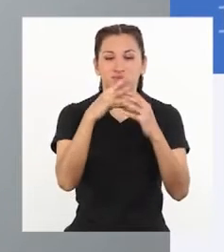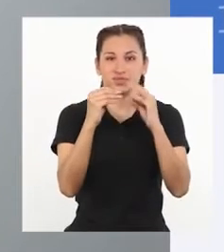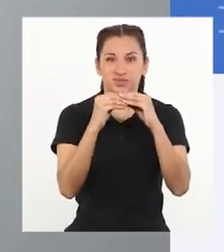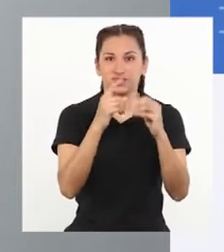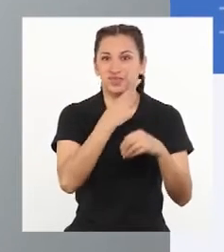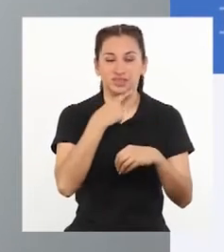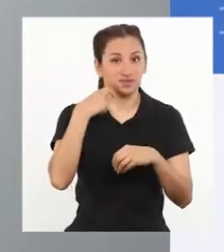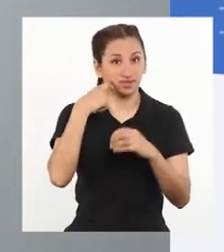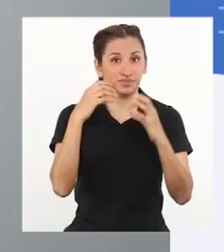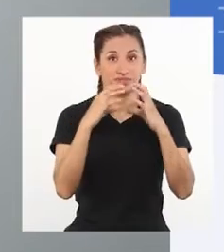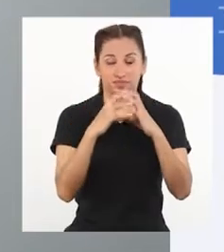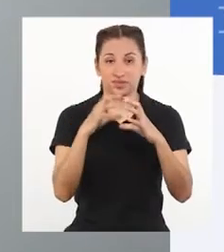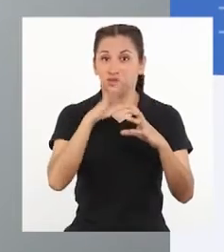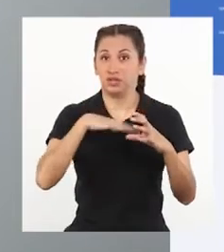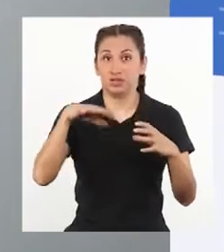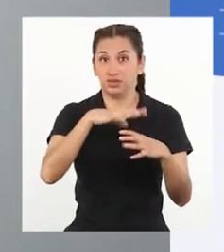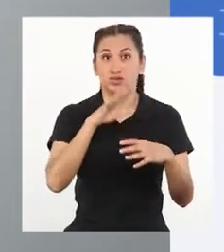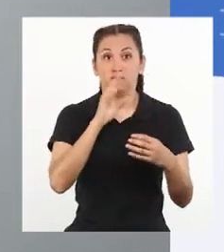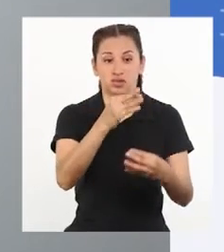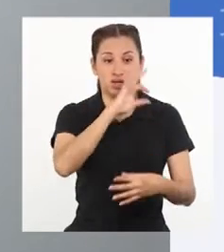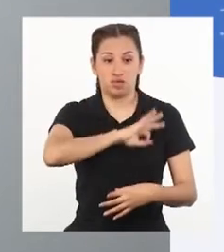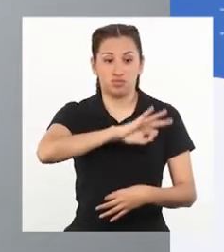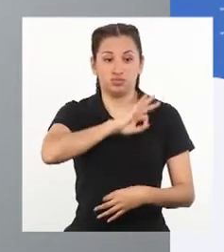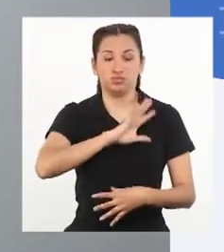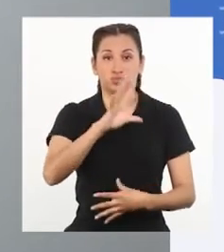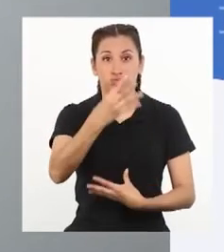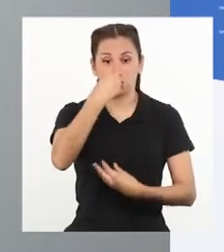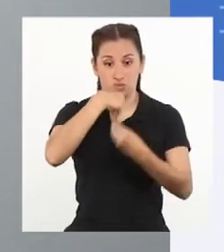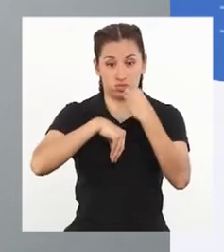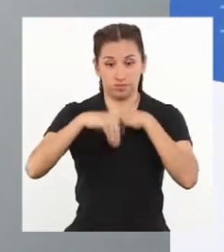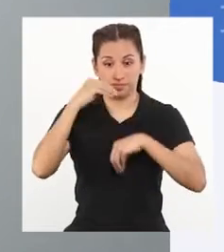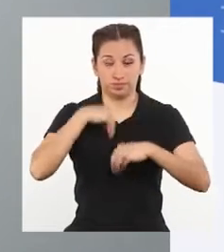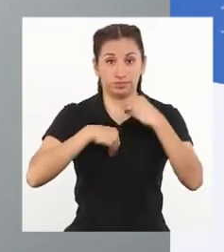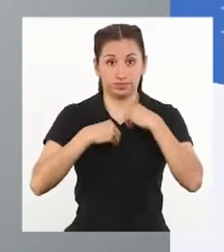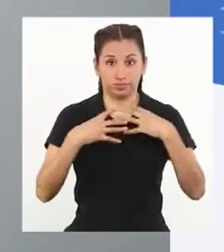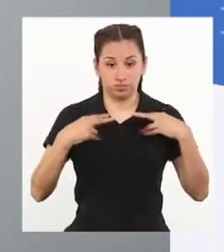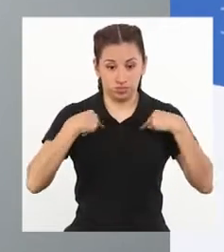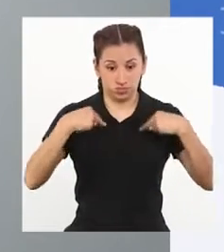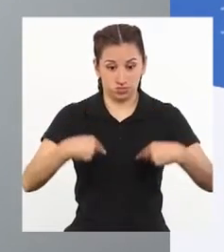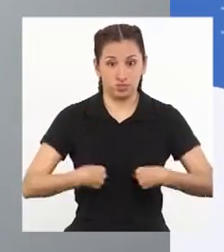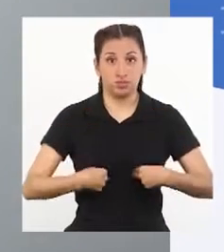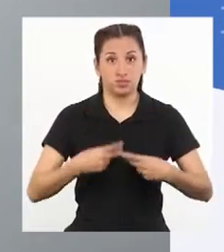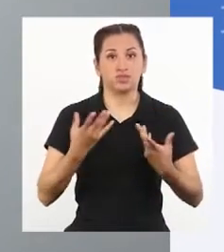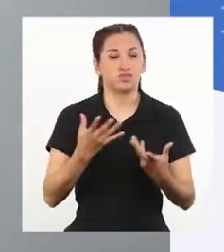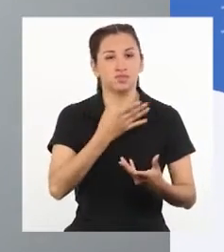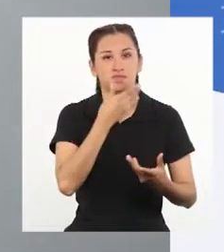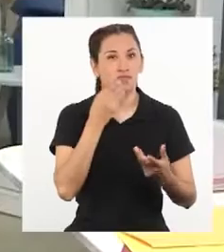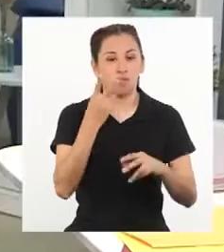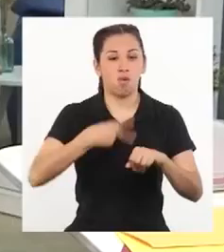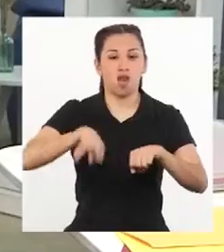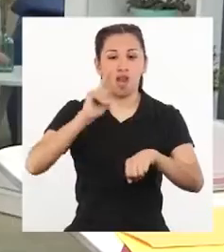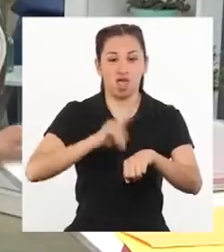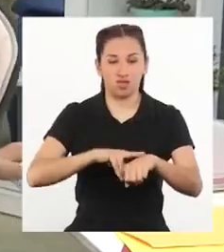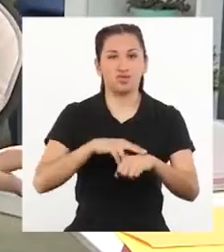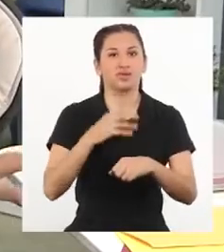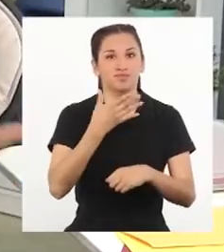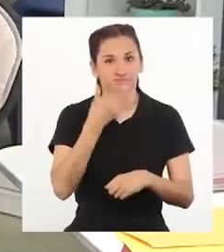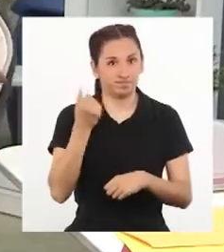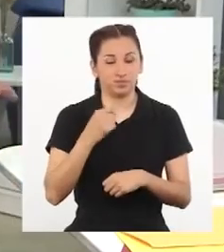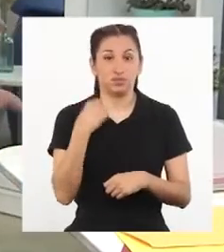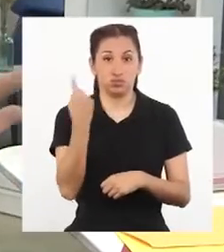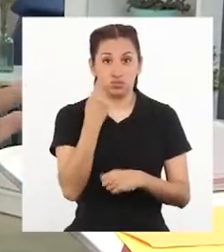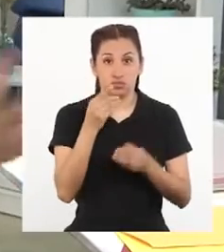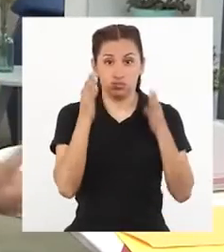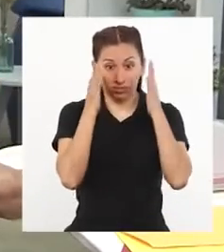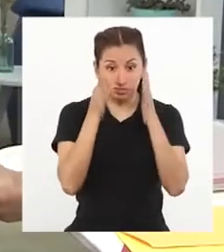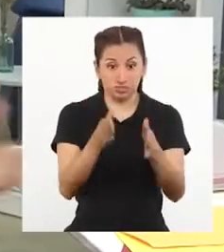semillas. Para que podamos aprovechar sus beneficios, es necesario que los consumamos en su estado más natural. ¿Es suficiente